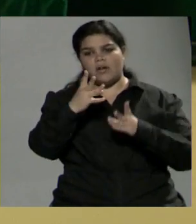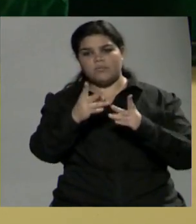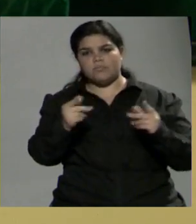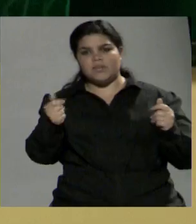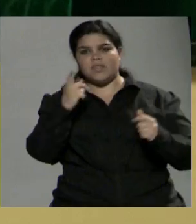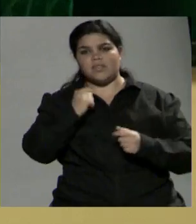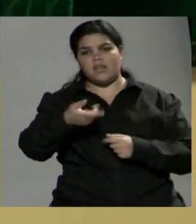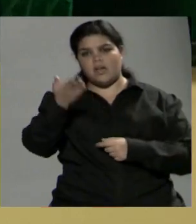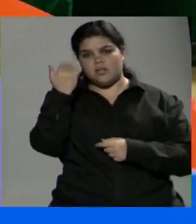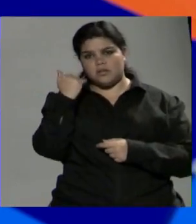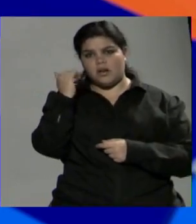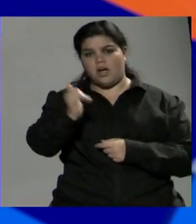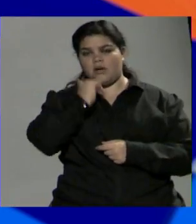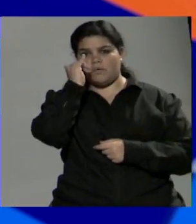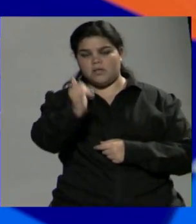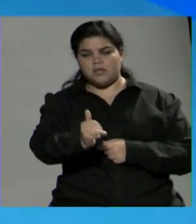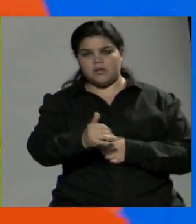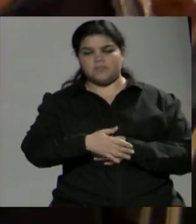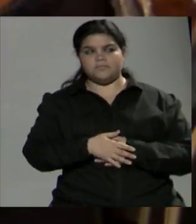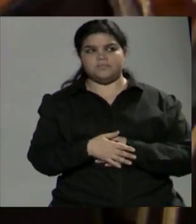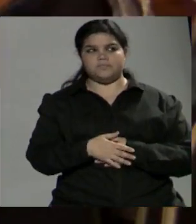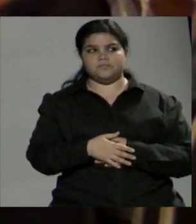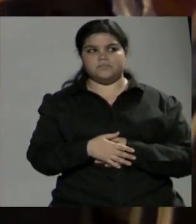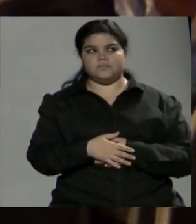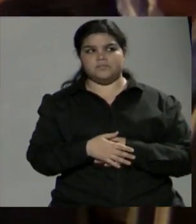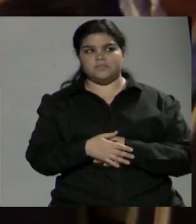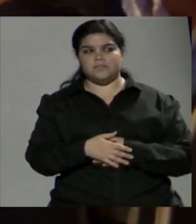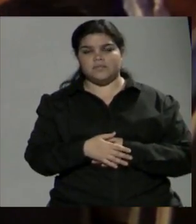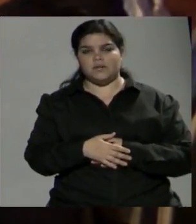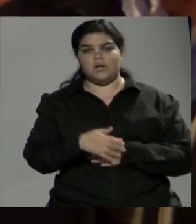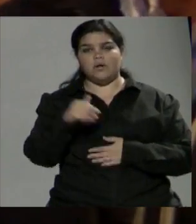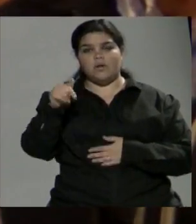ayer. Lo que hemos vivido hoy,